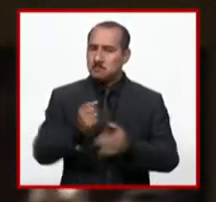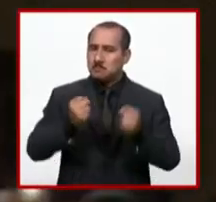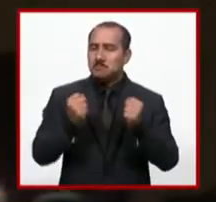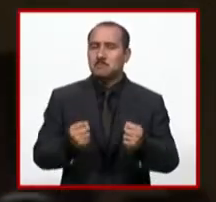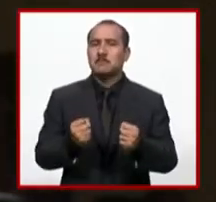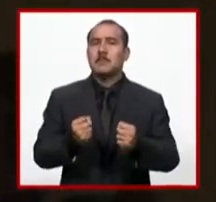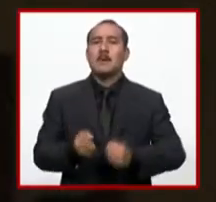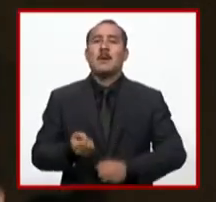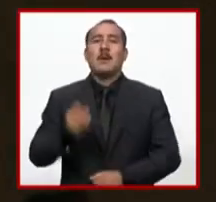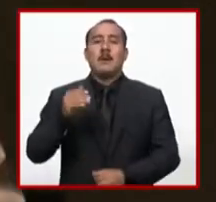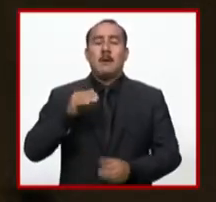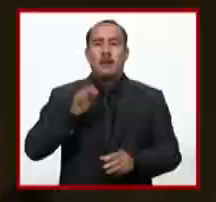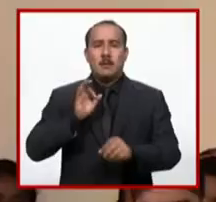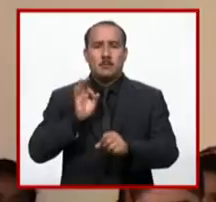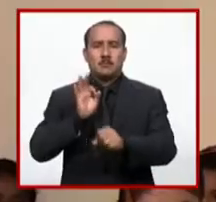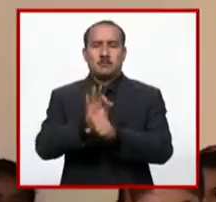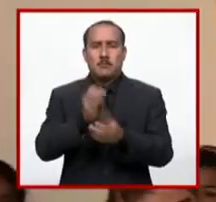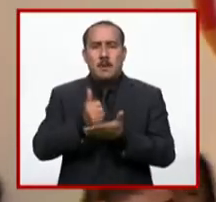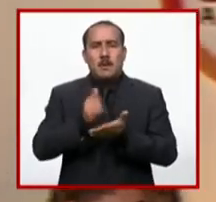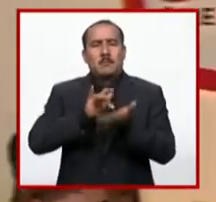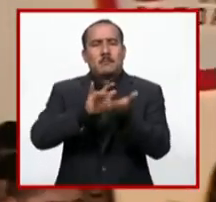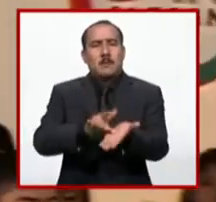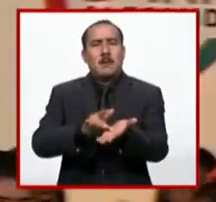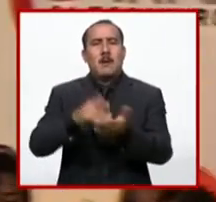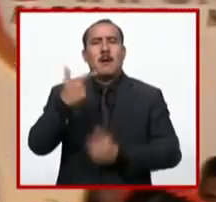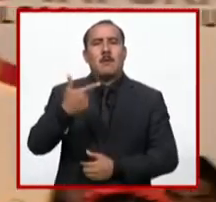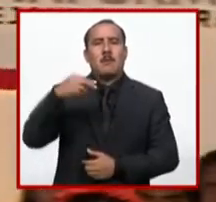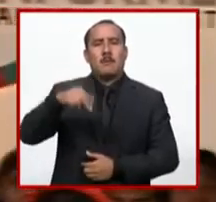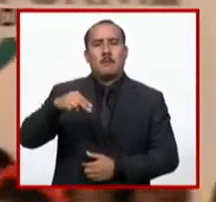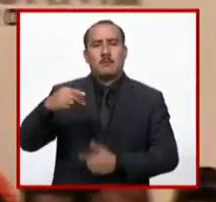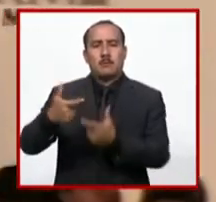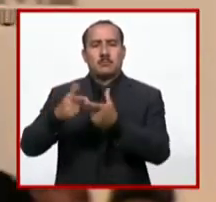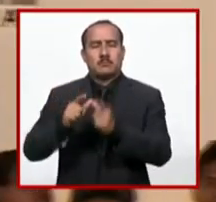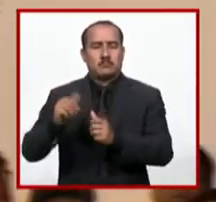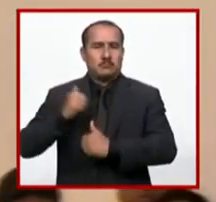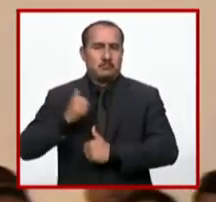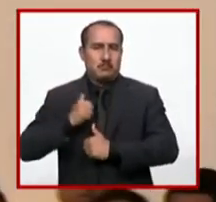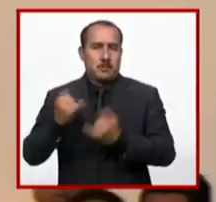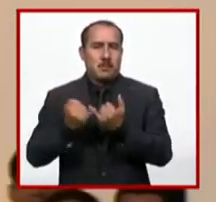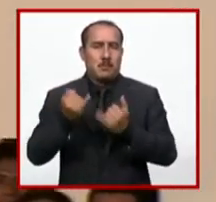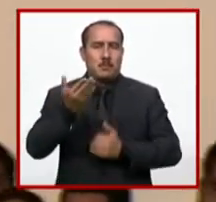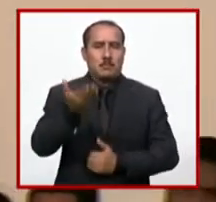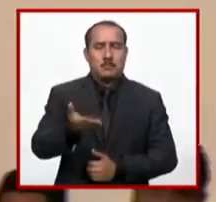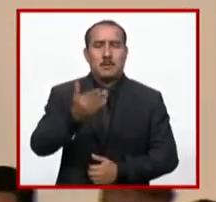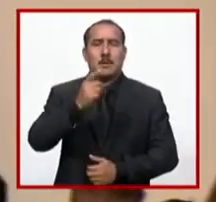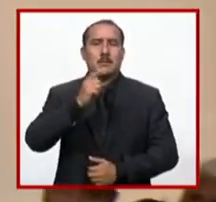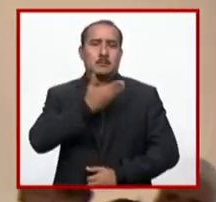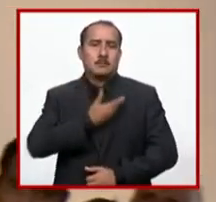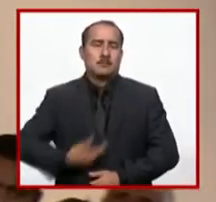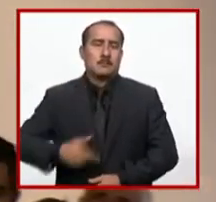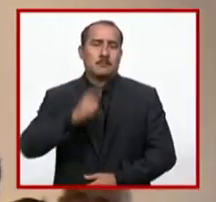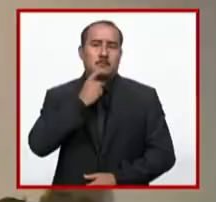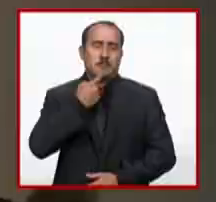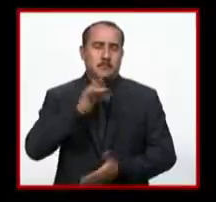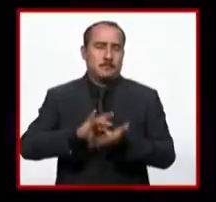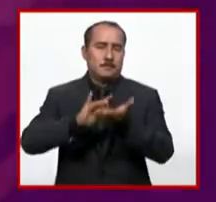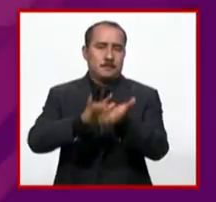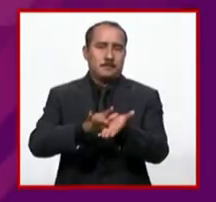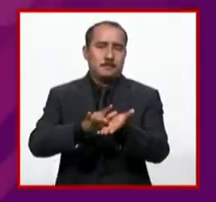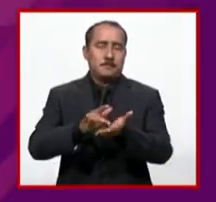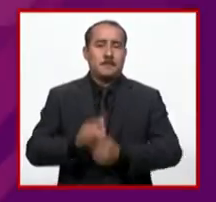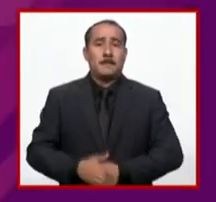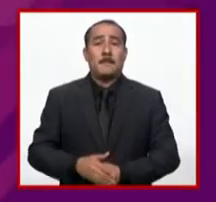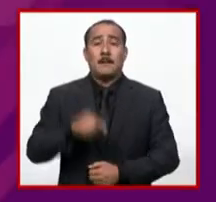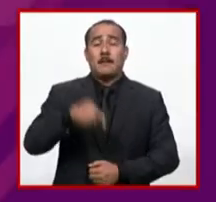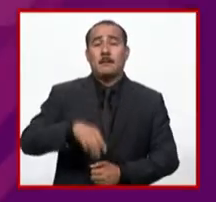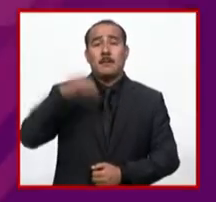apoyar a la Guardia Nacional y la estrategia de seguridad del presidente Andrés Manuel López Obrador. Porque aquí